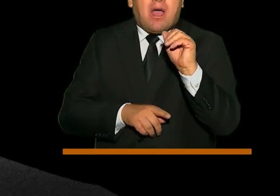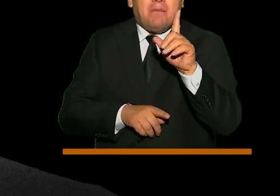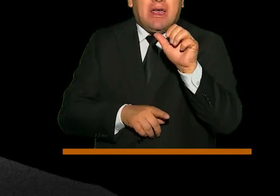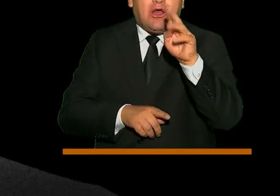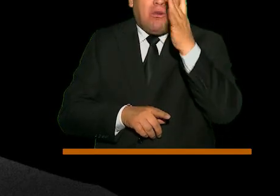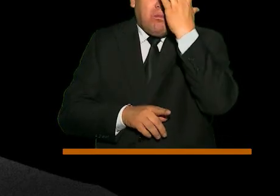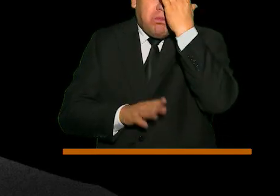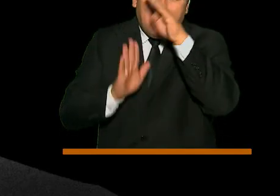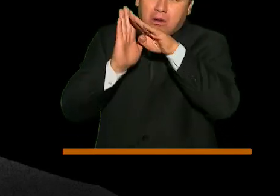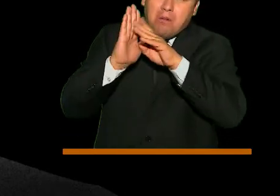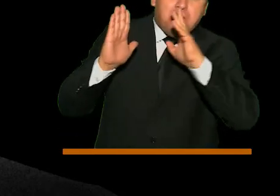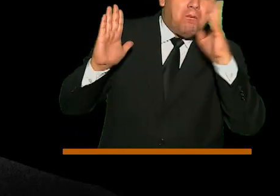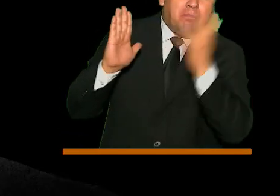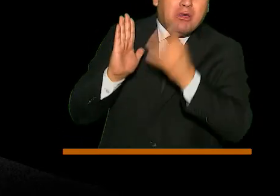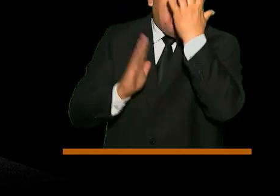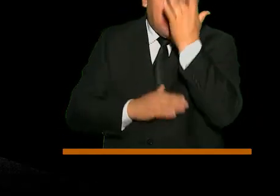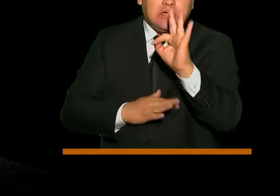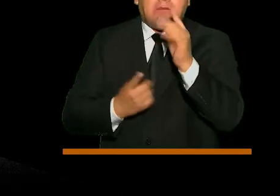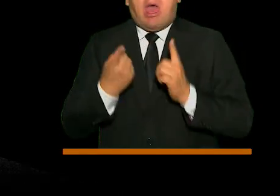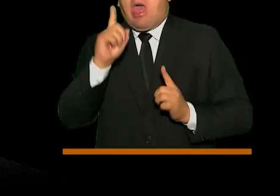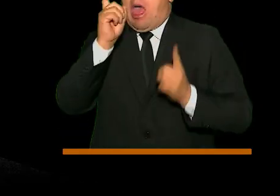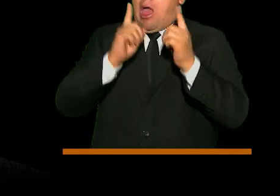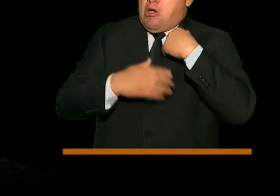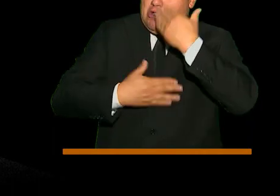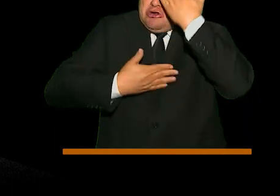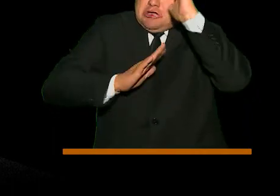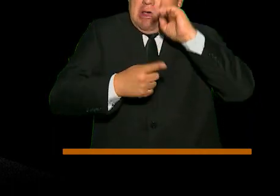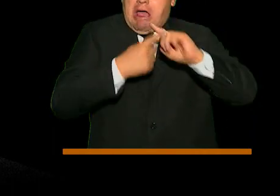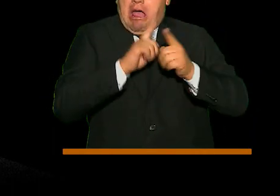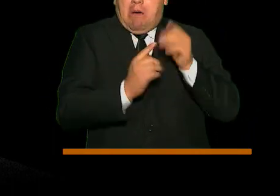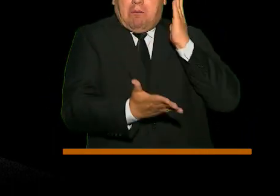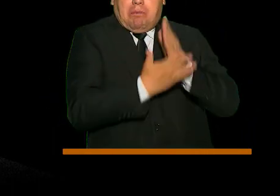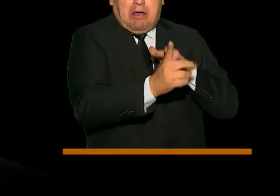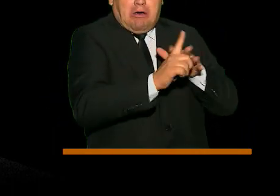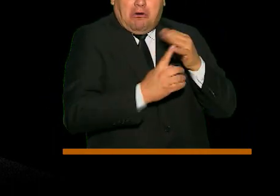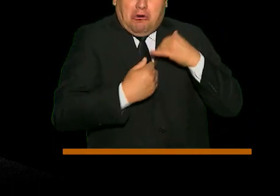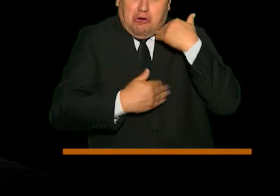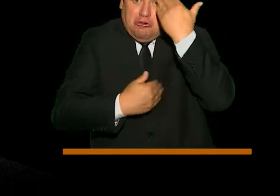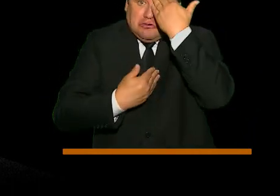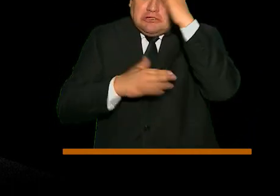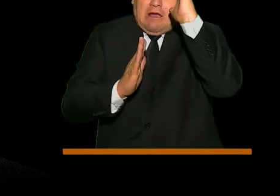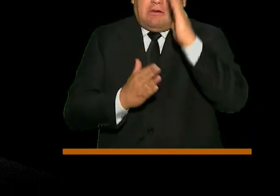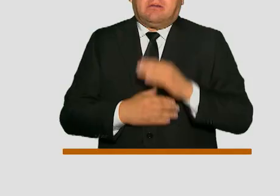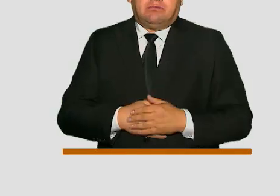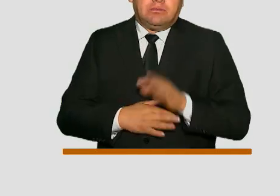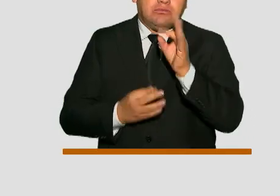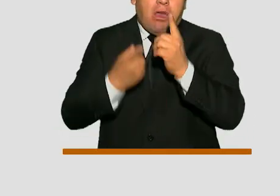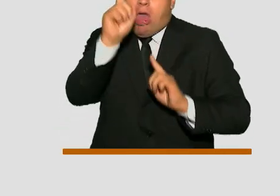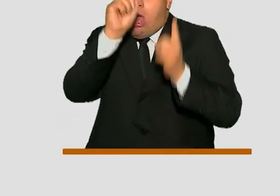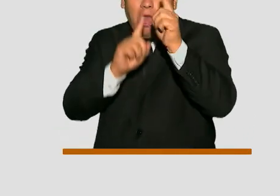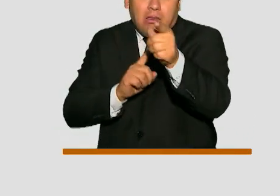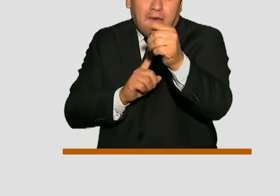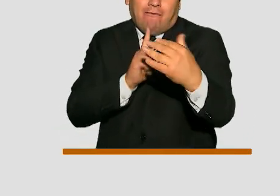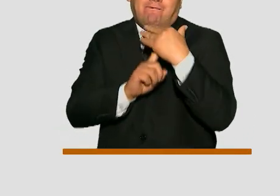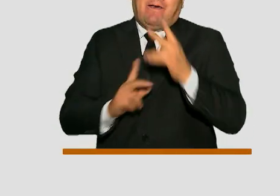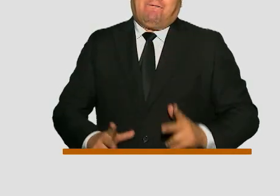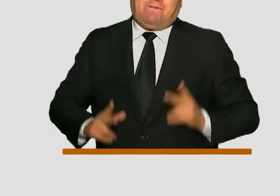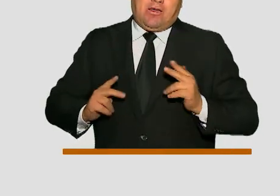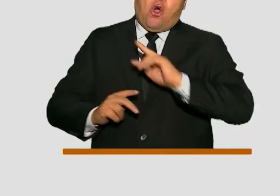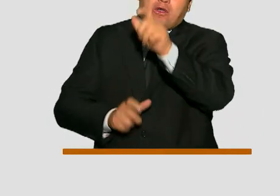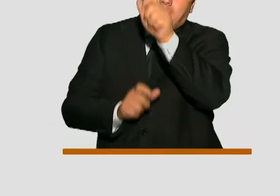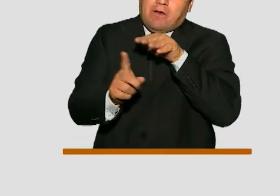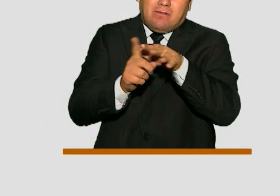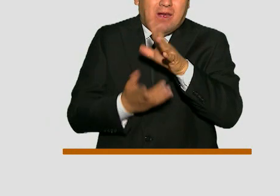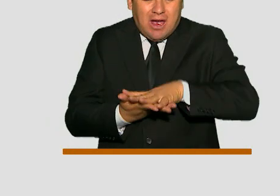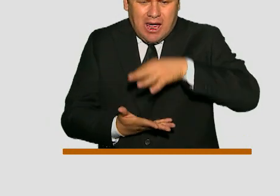qué incumpliste los protocolos de bioseguridad? Su excusa, yo que iba a saber que alguno de mis amigos estaba contagiado. Tus excusas ponen en riesgo tu vida y la de